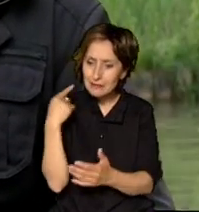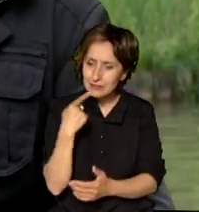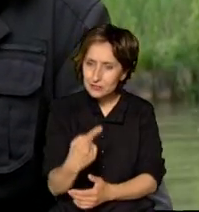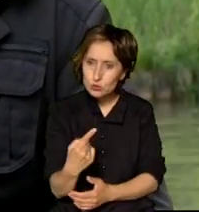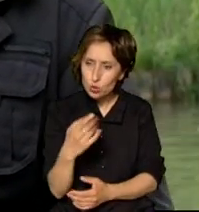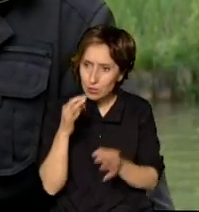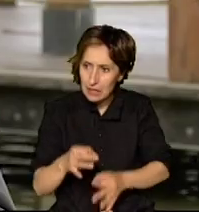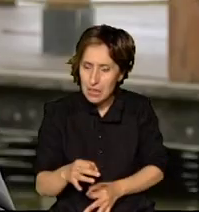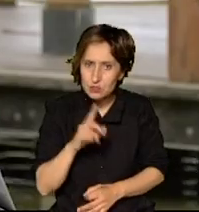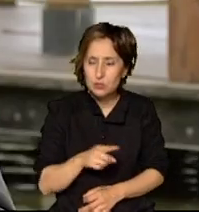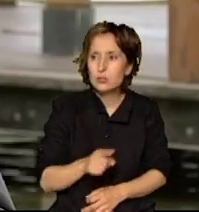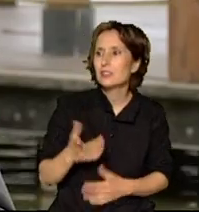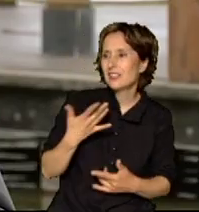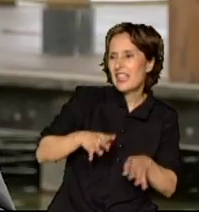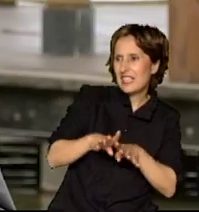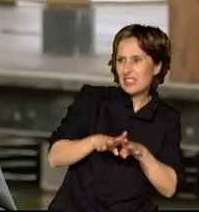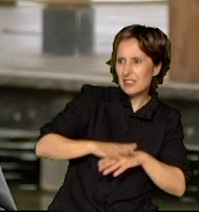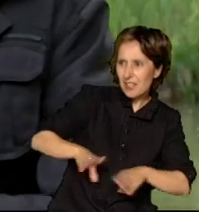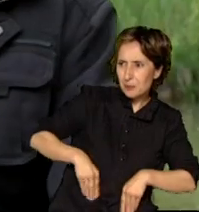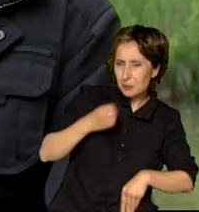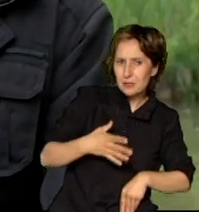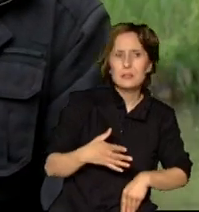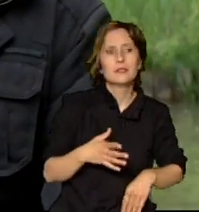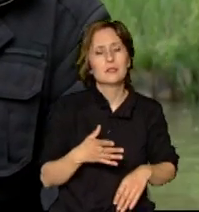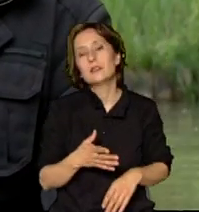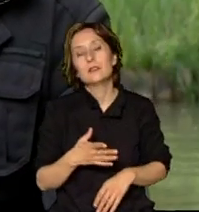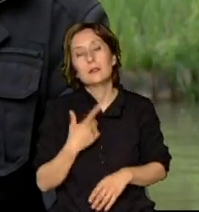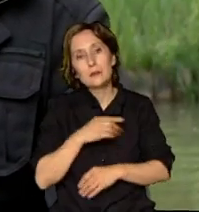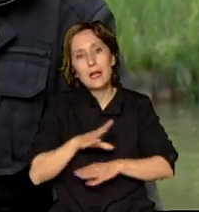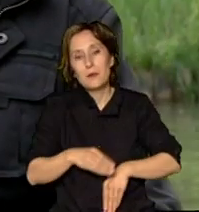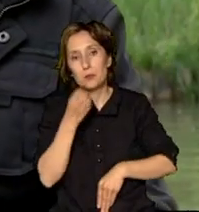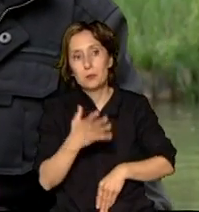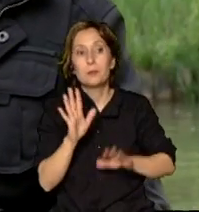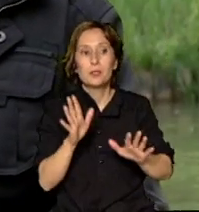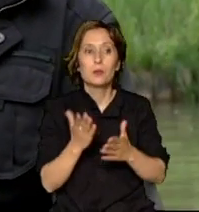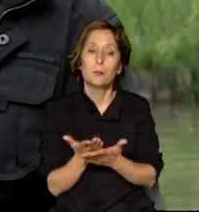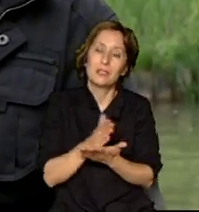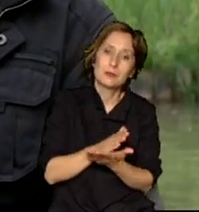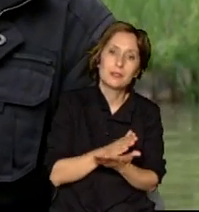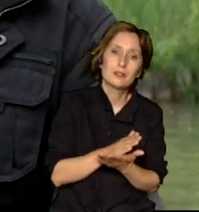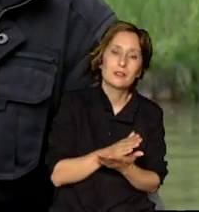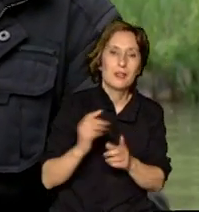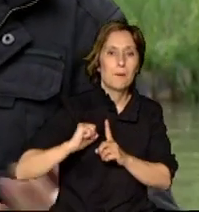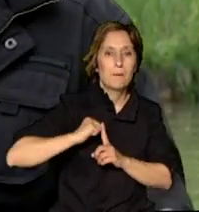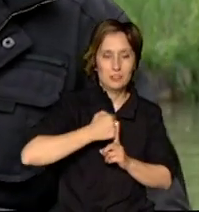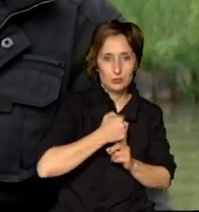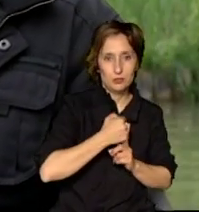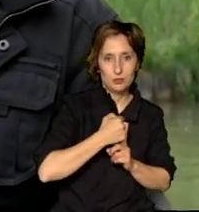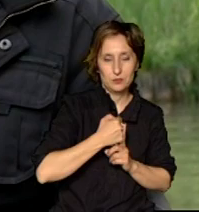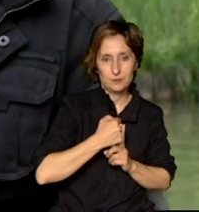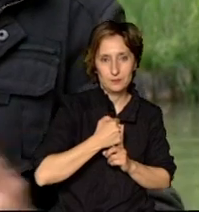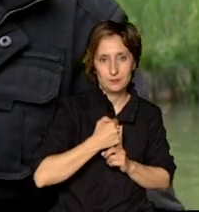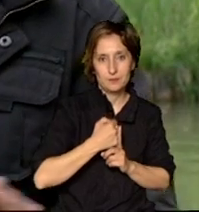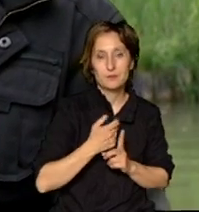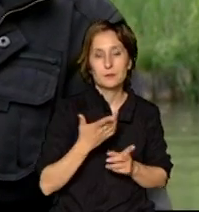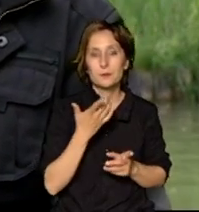dando, ¿no? O sea que se encaja bien la crítica, que no es Se poco, encaja ¿no? en la crítica, pero también quería decir que, claro, por otro lado sí que tienes más presión, ¿no? Porque al estar presente en